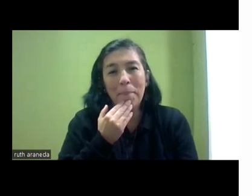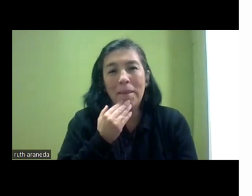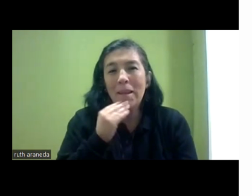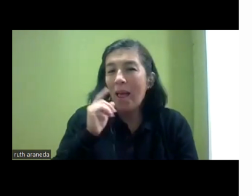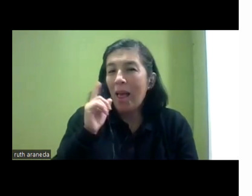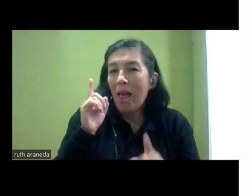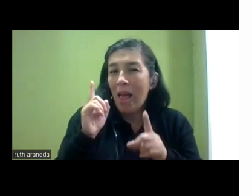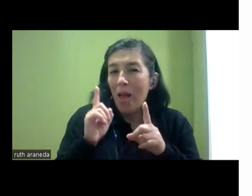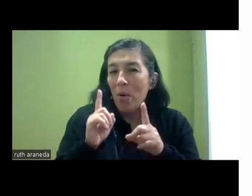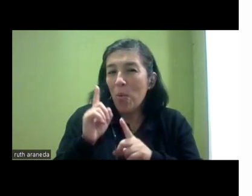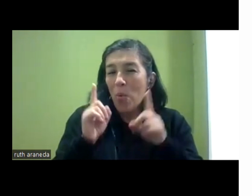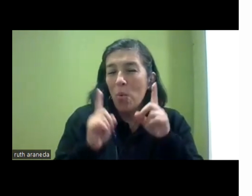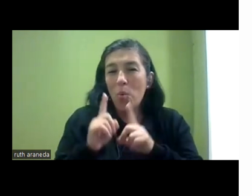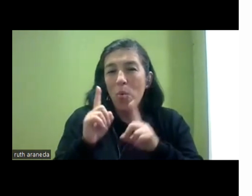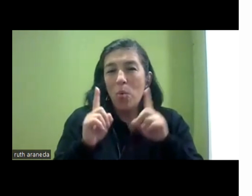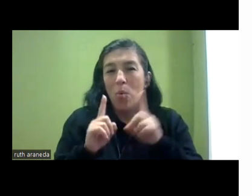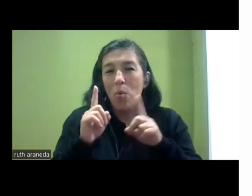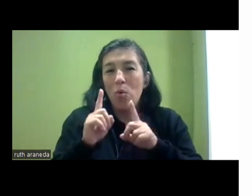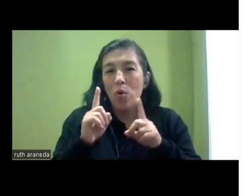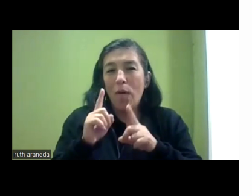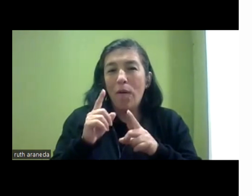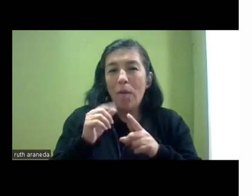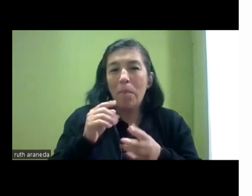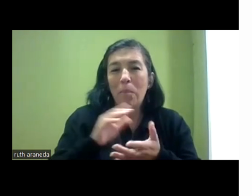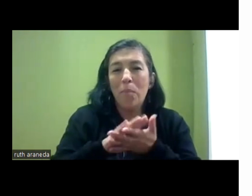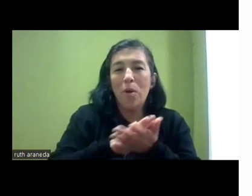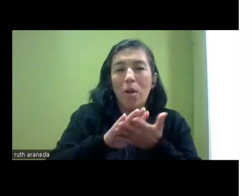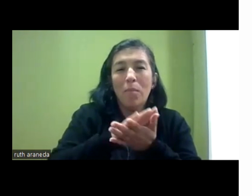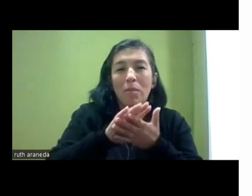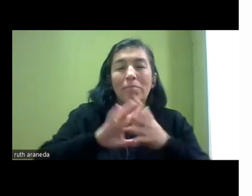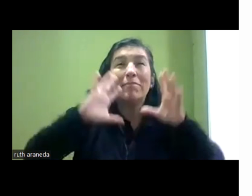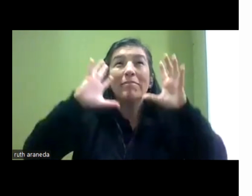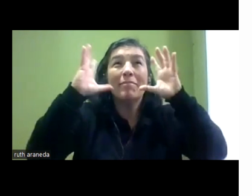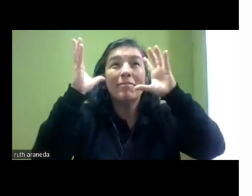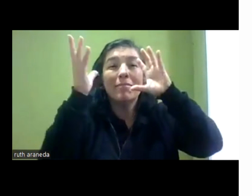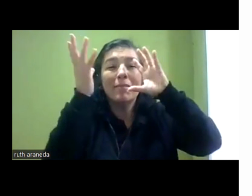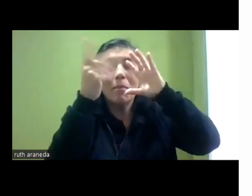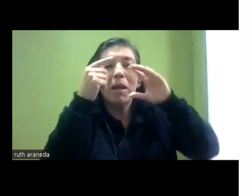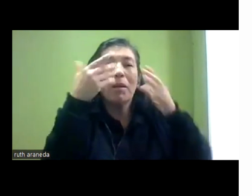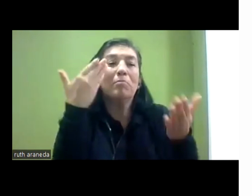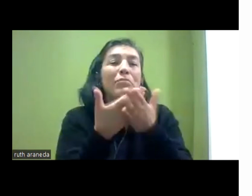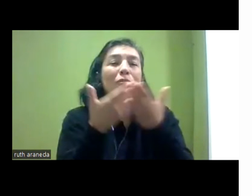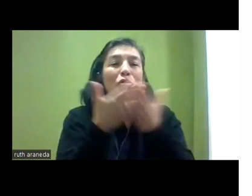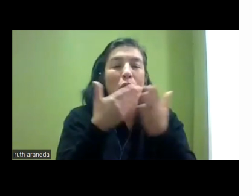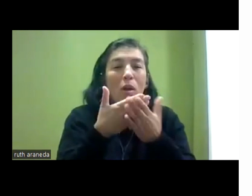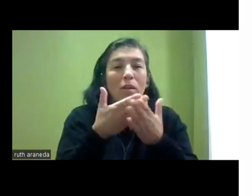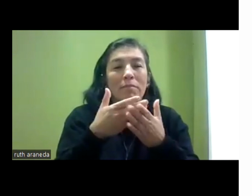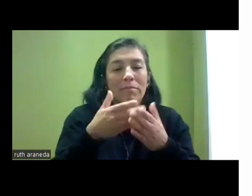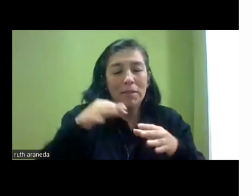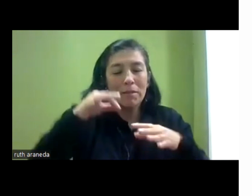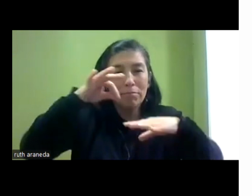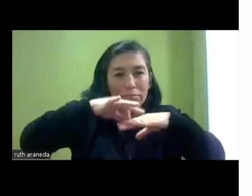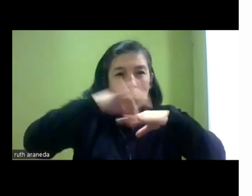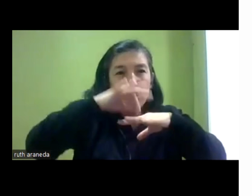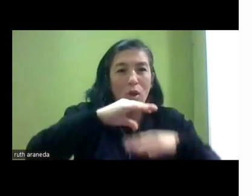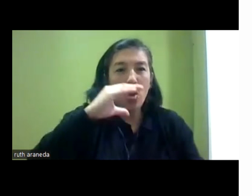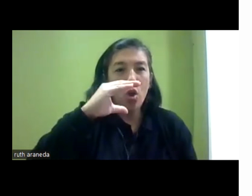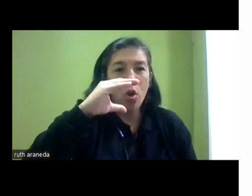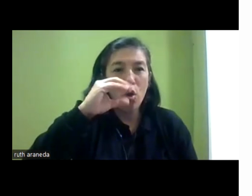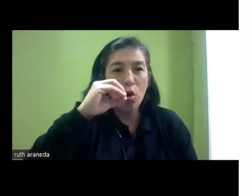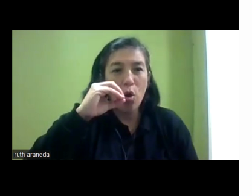también existían ciertos bolsones microclimáticos donde se pudo cultivar la hoja de coca. Vamos a ver por